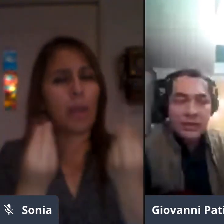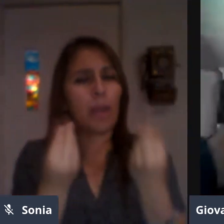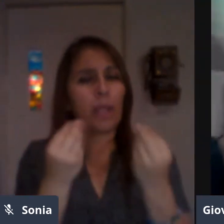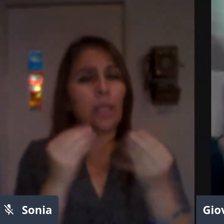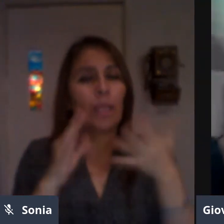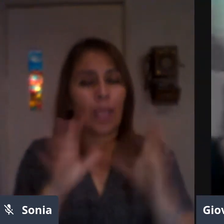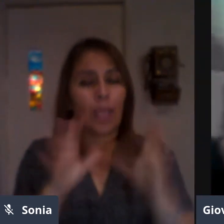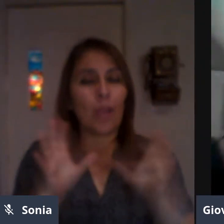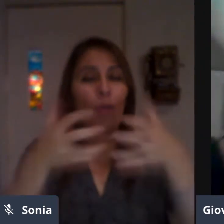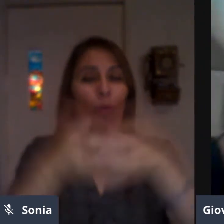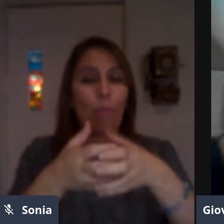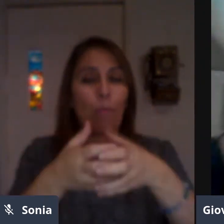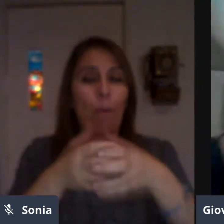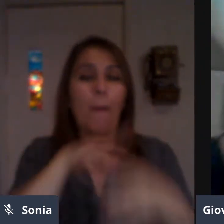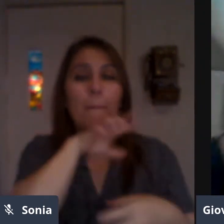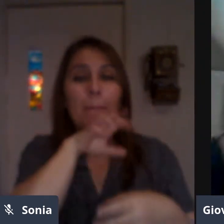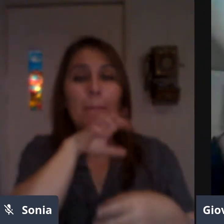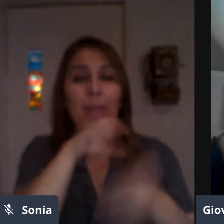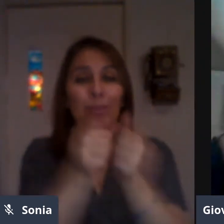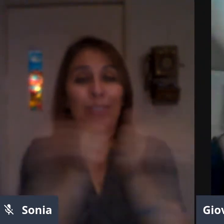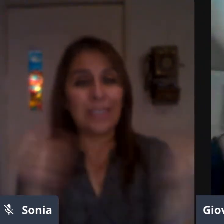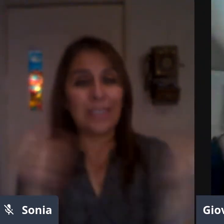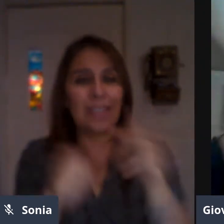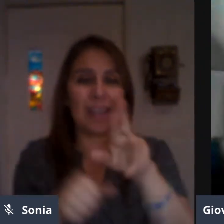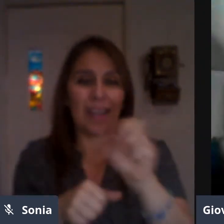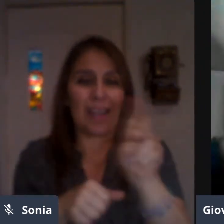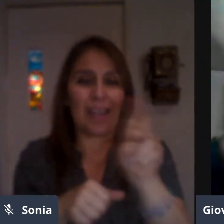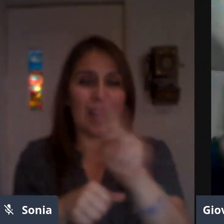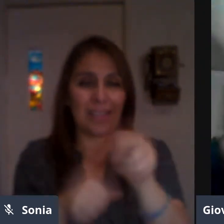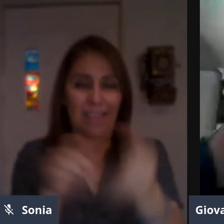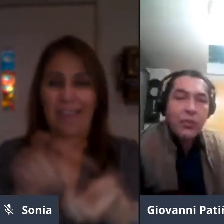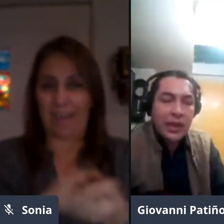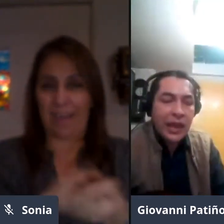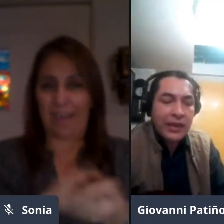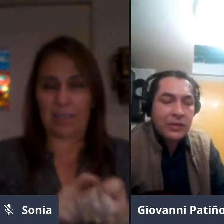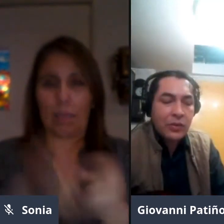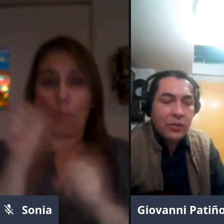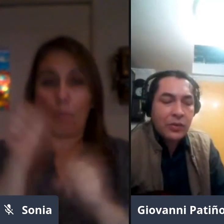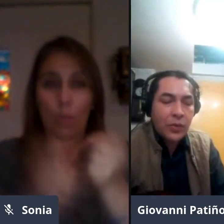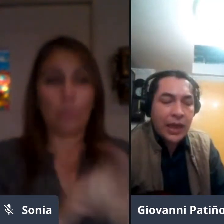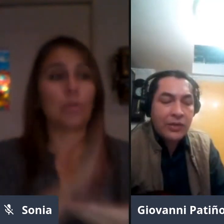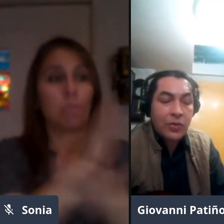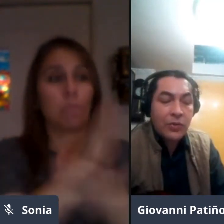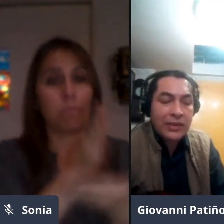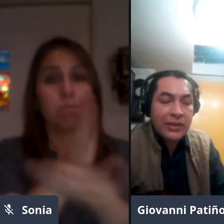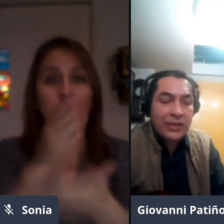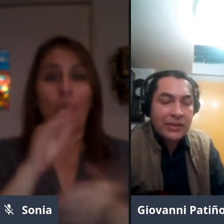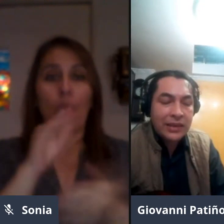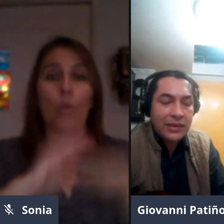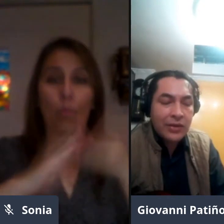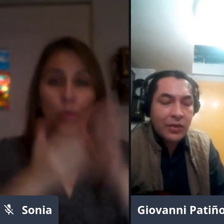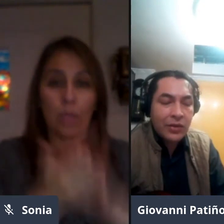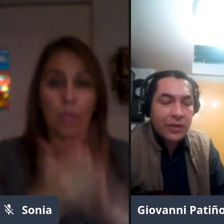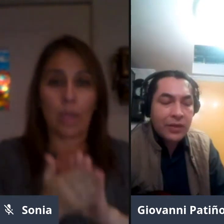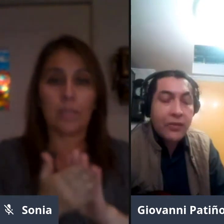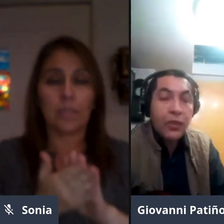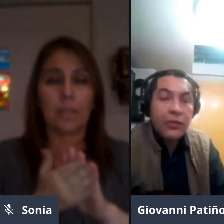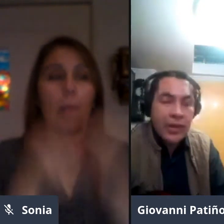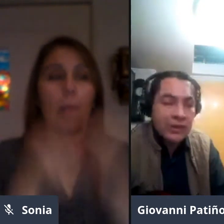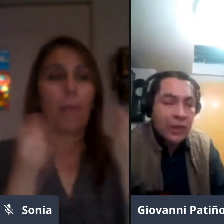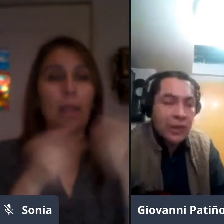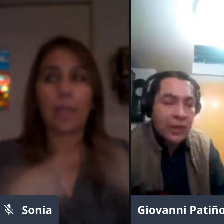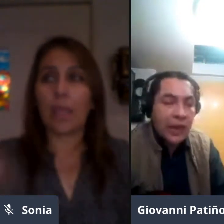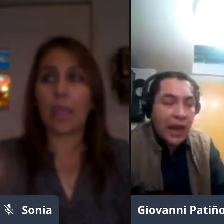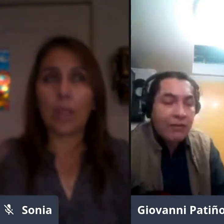raza ha sido importante porque nos ha permitido precisamente llegar a diferentes comunidades ubicarnos como les decía anteriormente en un